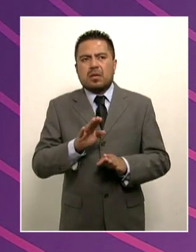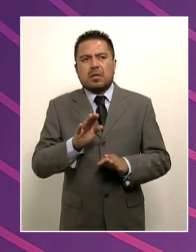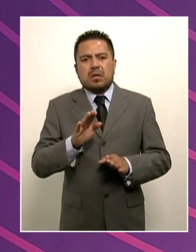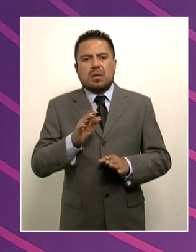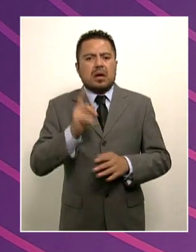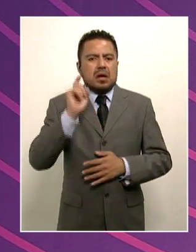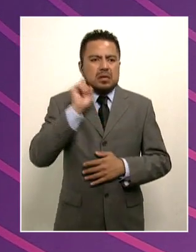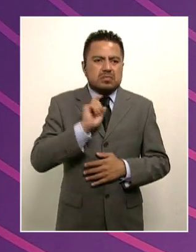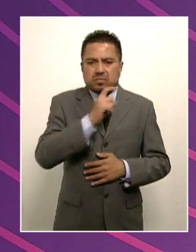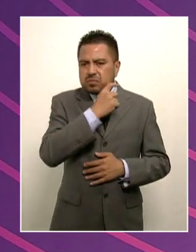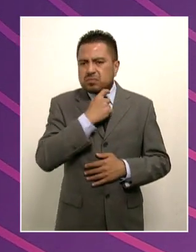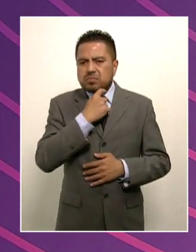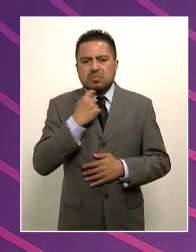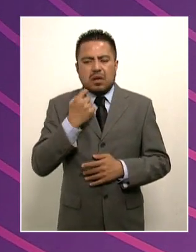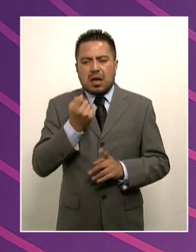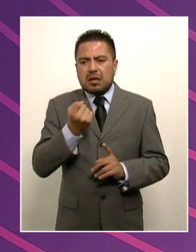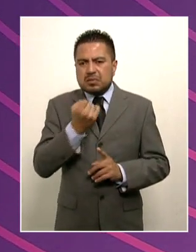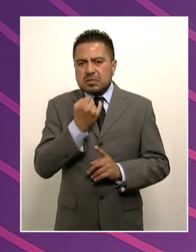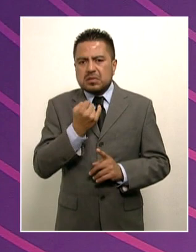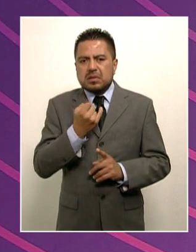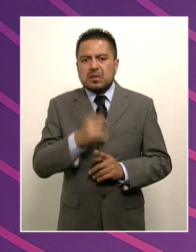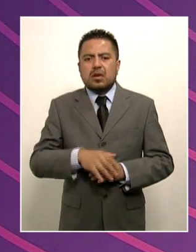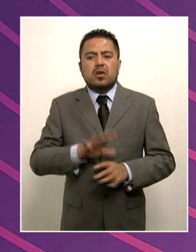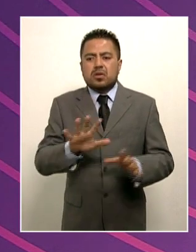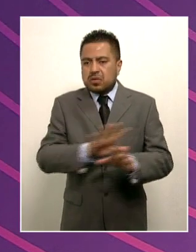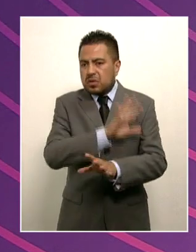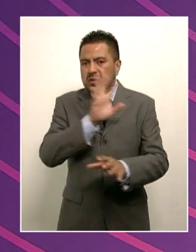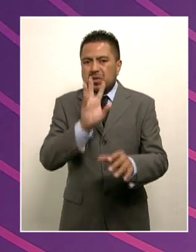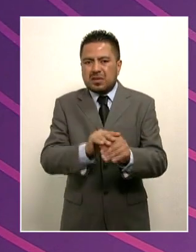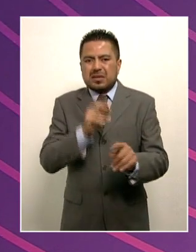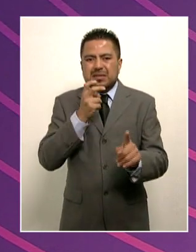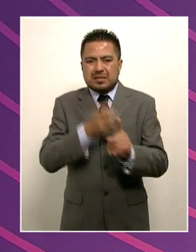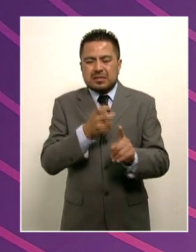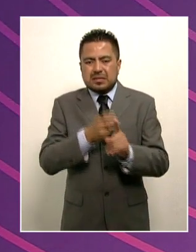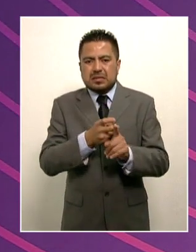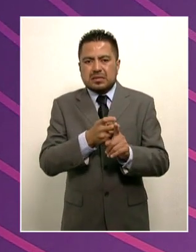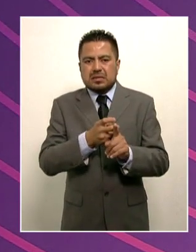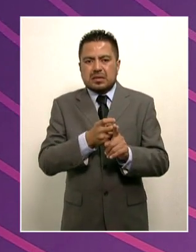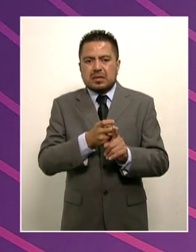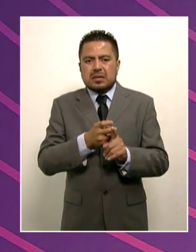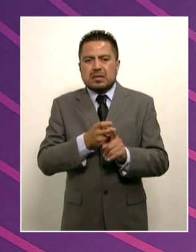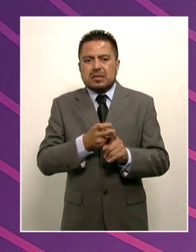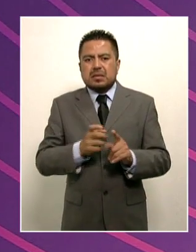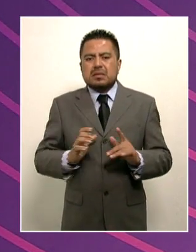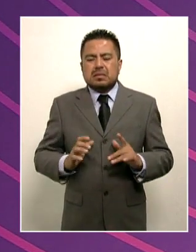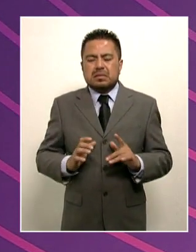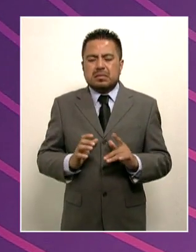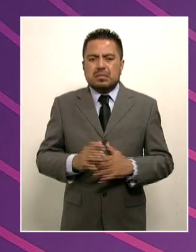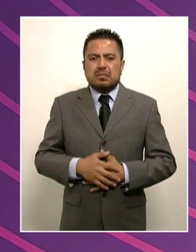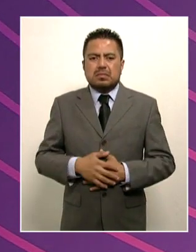hasta rasurarme, ¿no? Entonces, todo eso fue muy